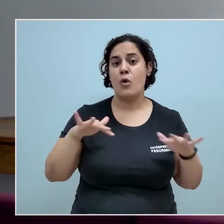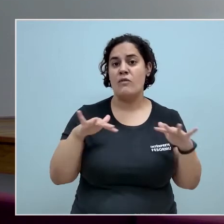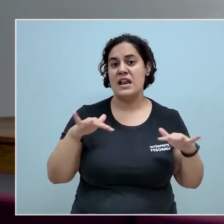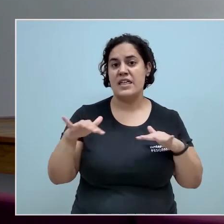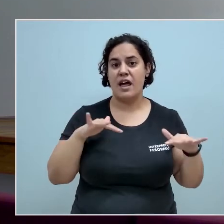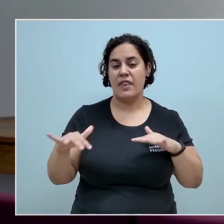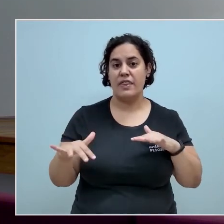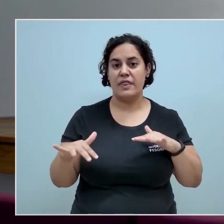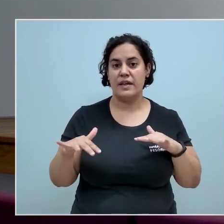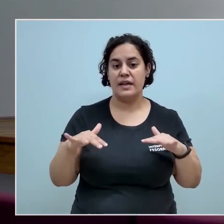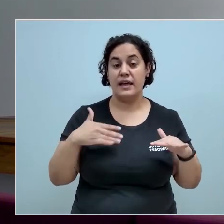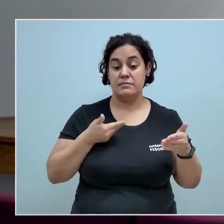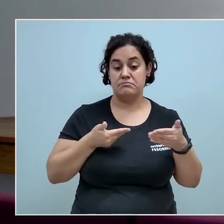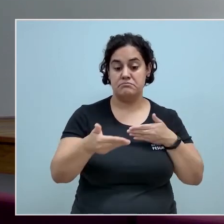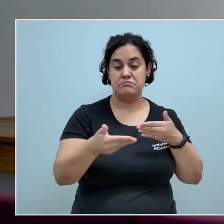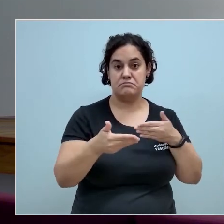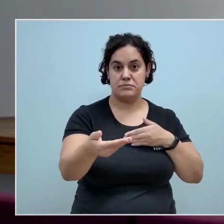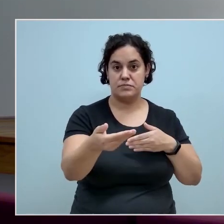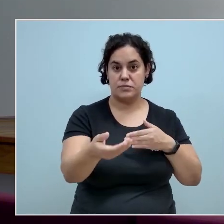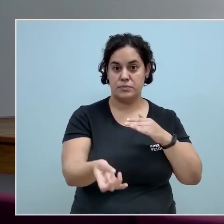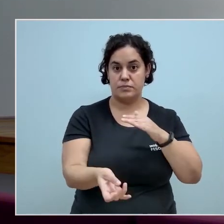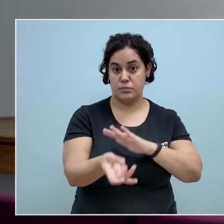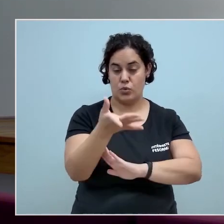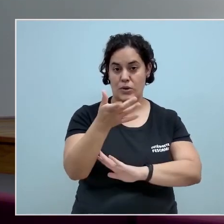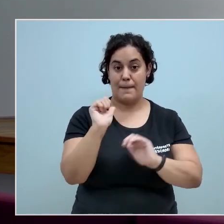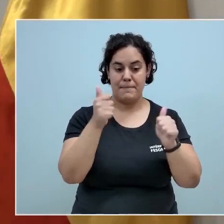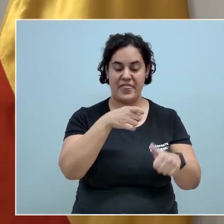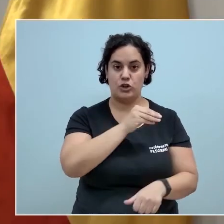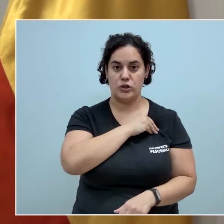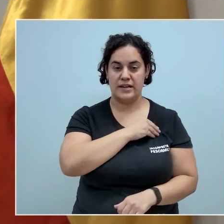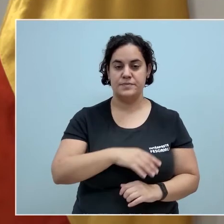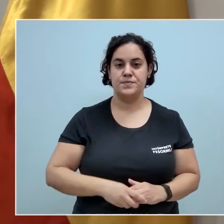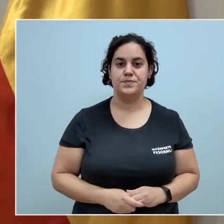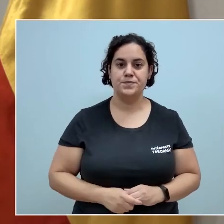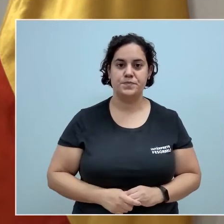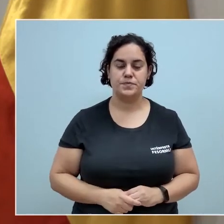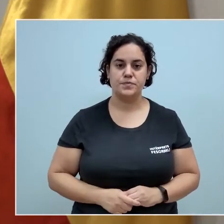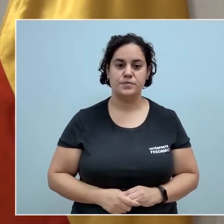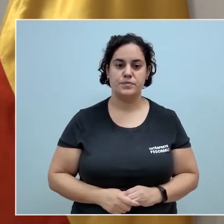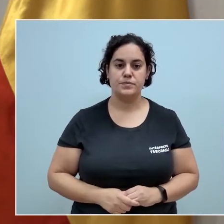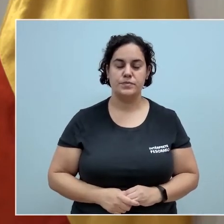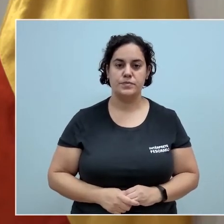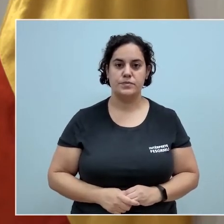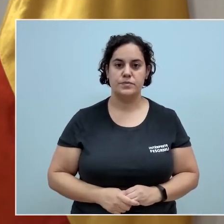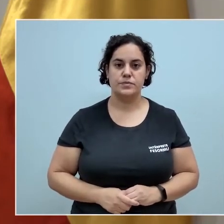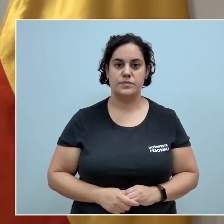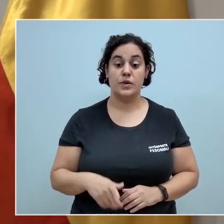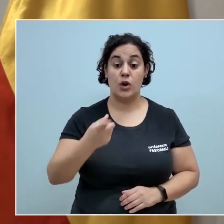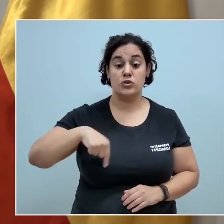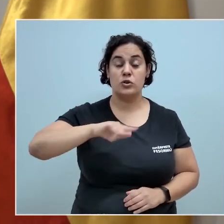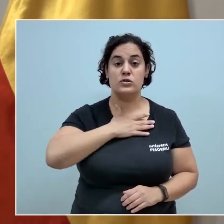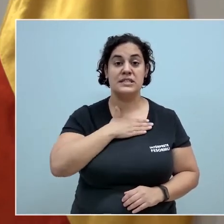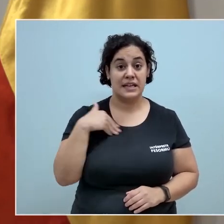movilidad que se van a decretar en Totana. Bueno, en principio lo que pretendemos